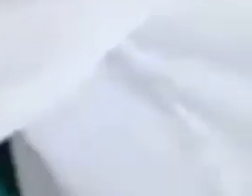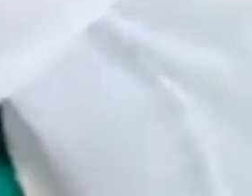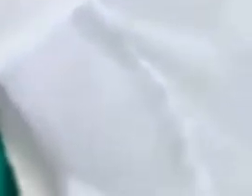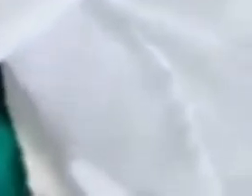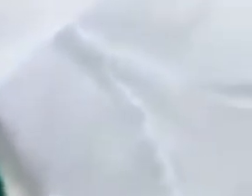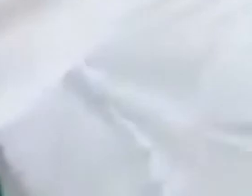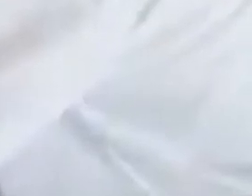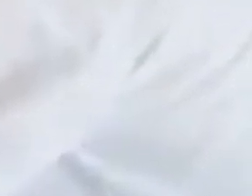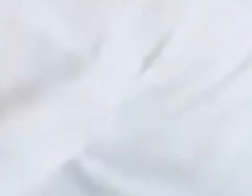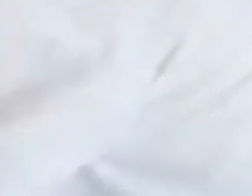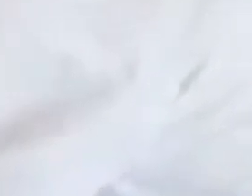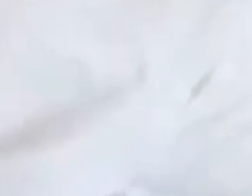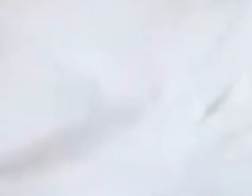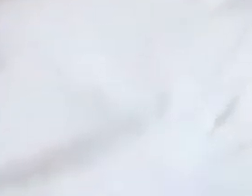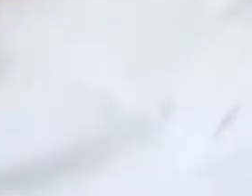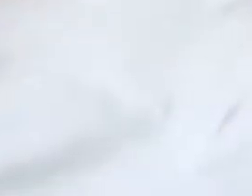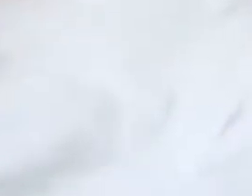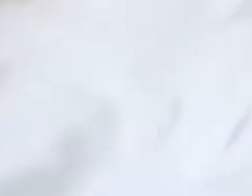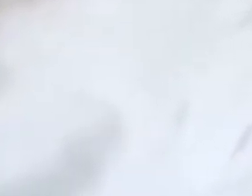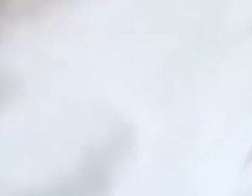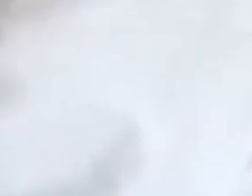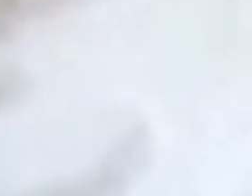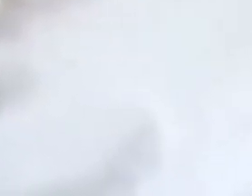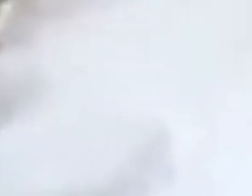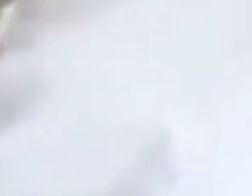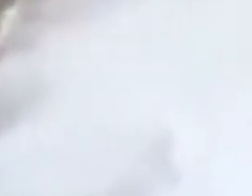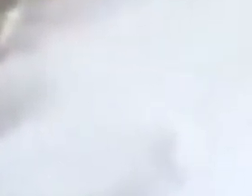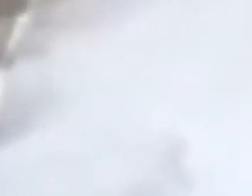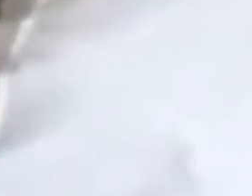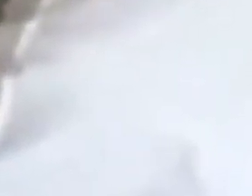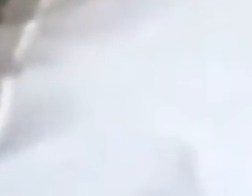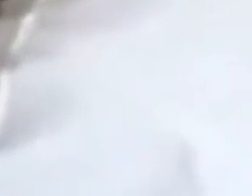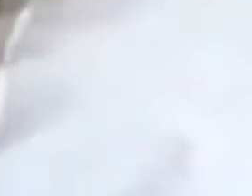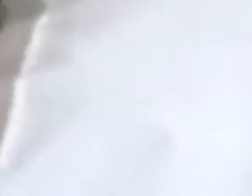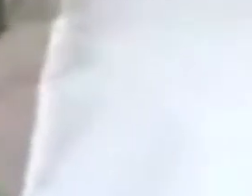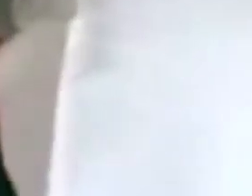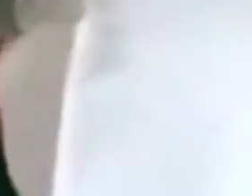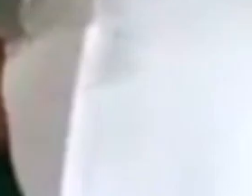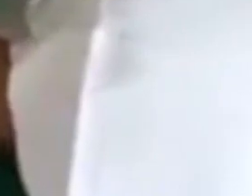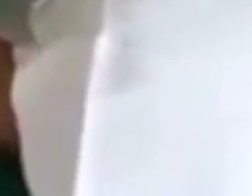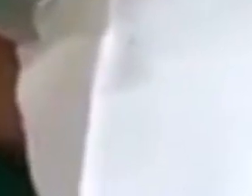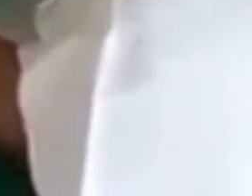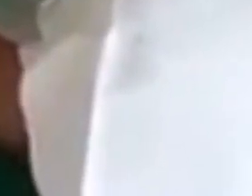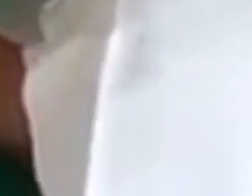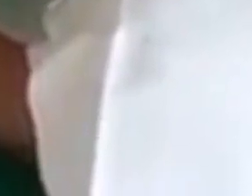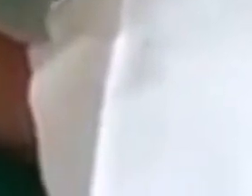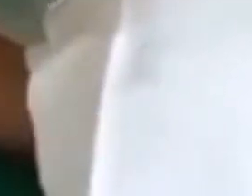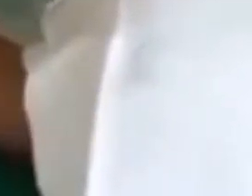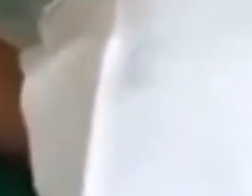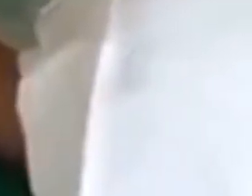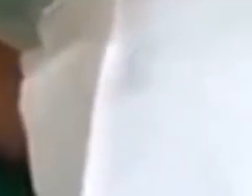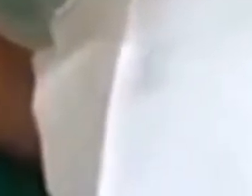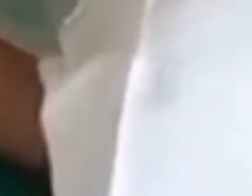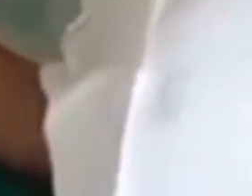hermanas embarazadas personal de salud estarán vacunándose contra la influenza del lunes 10